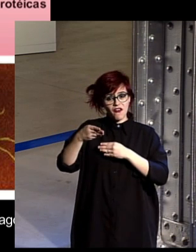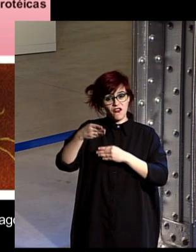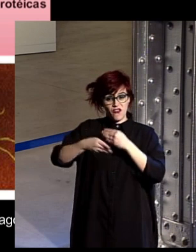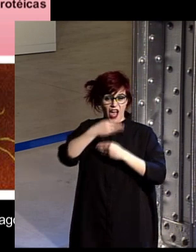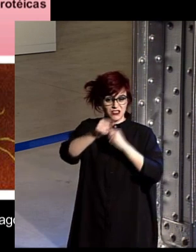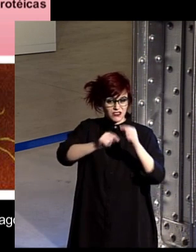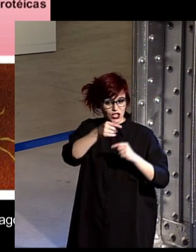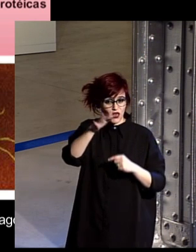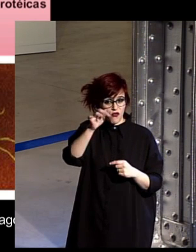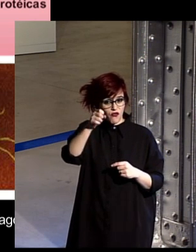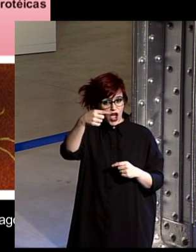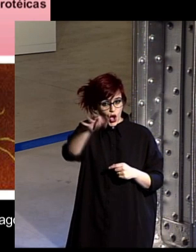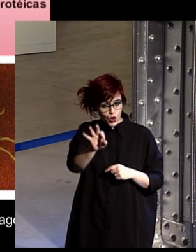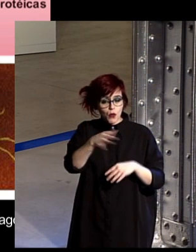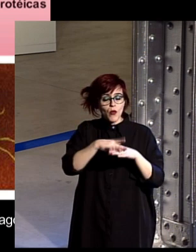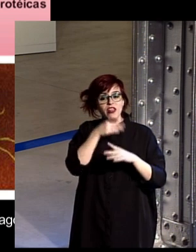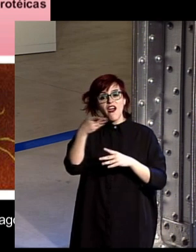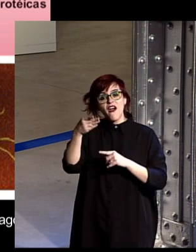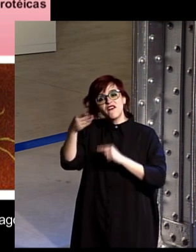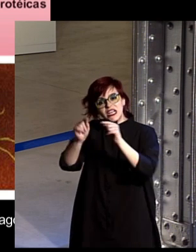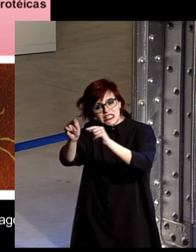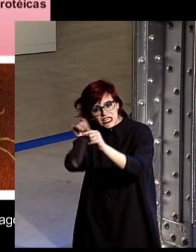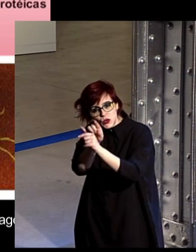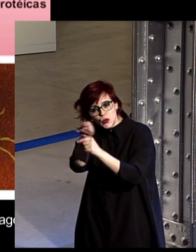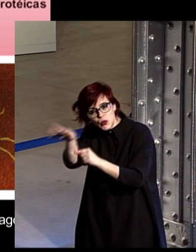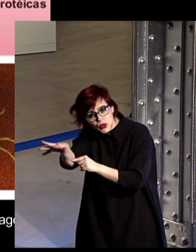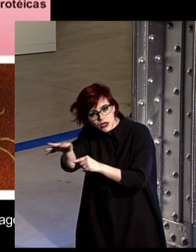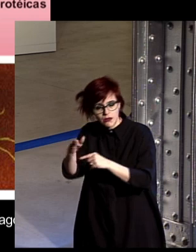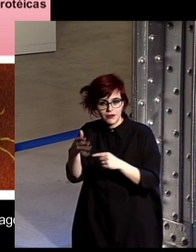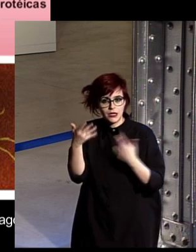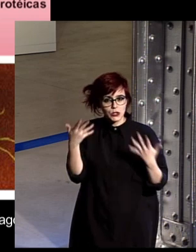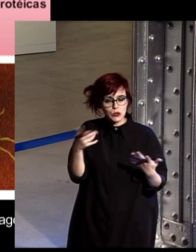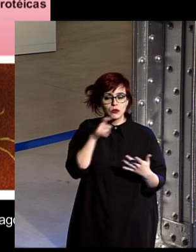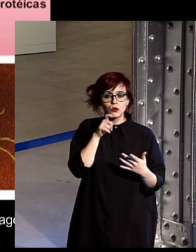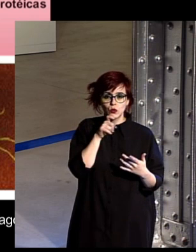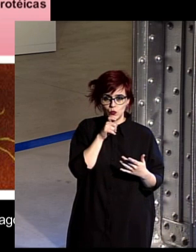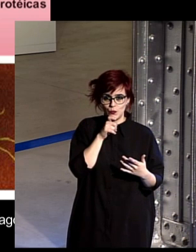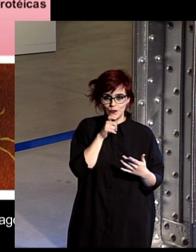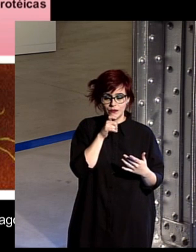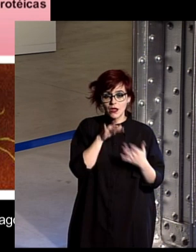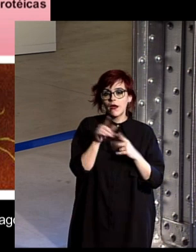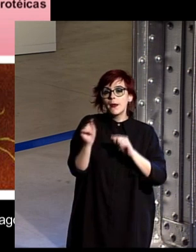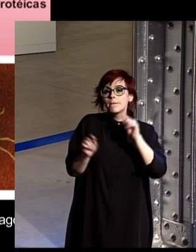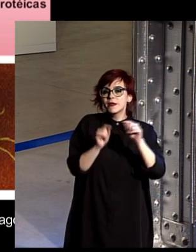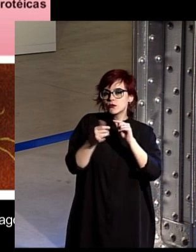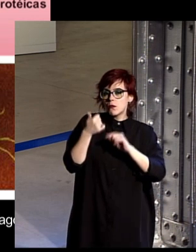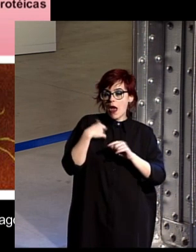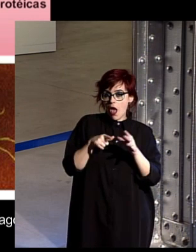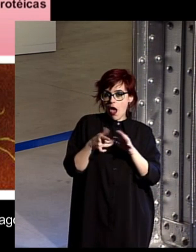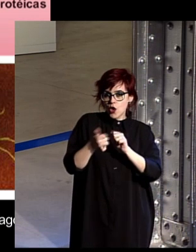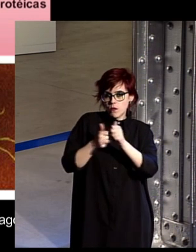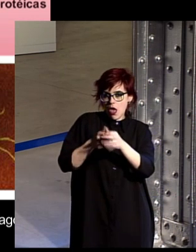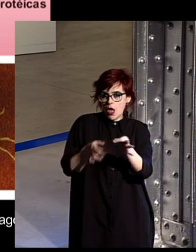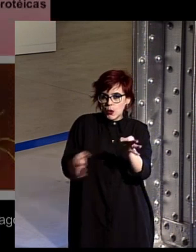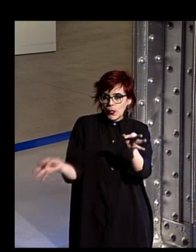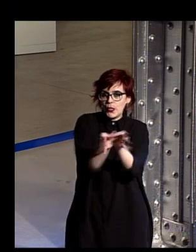virus que infectan a bacterias. Entonces, como veis también el rango de hospedador, es decir, el lugar que se buscan los virus para hacer copias de sí mismo puede ser